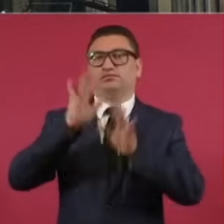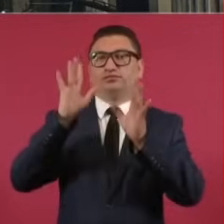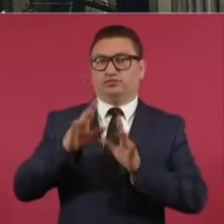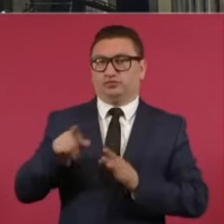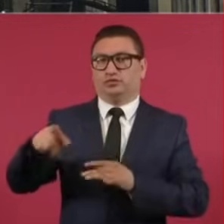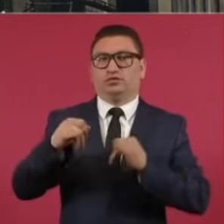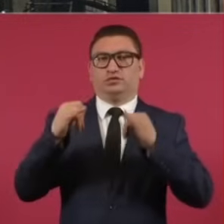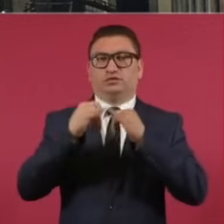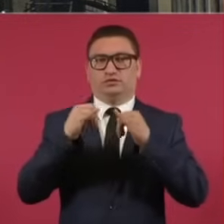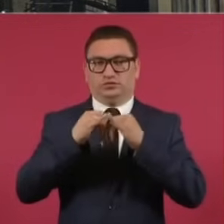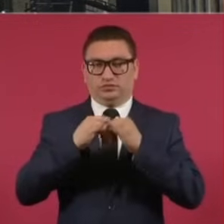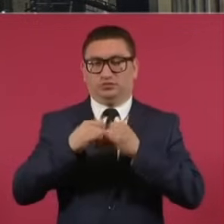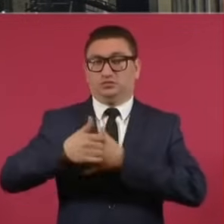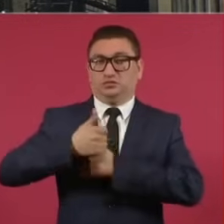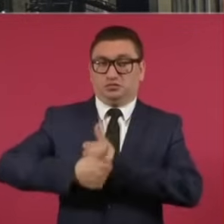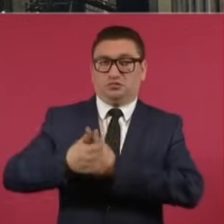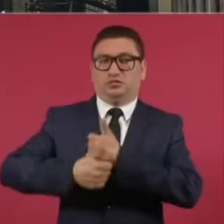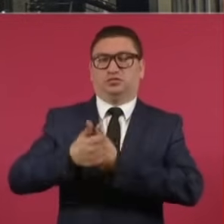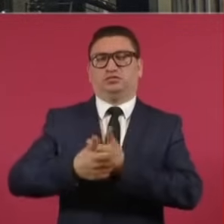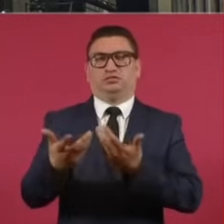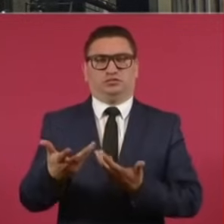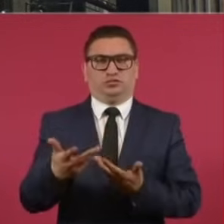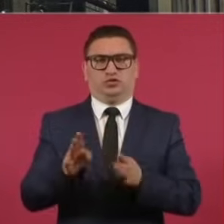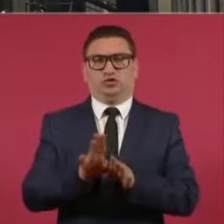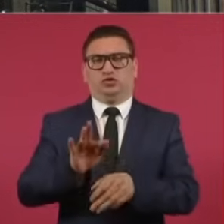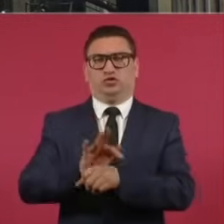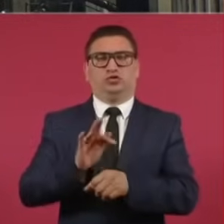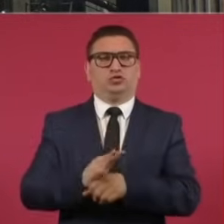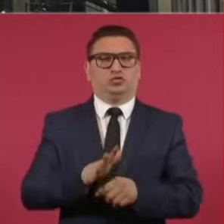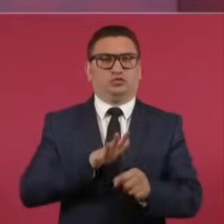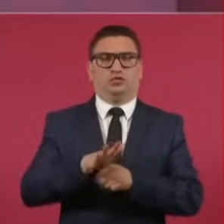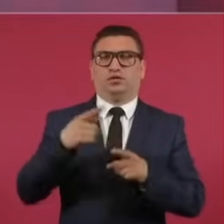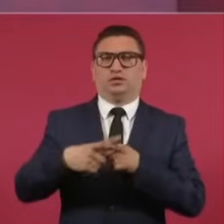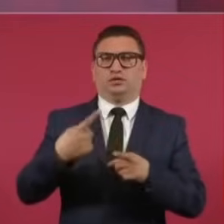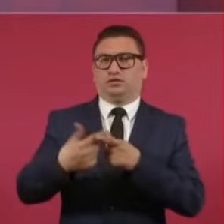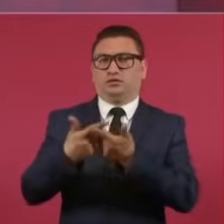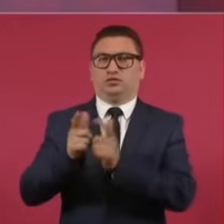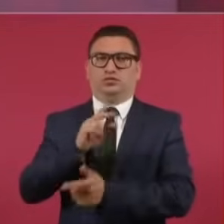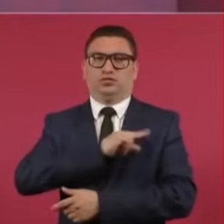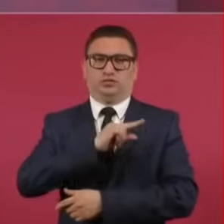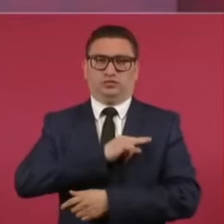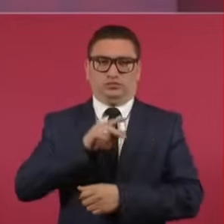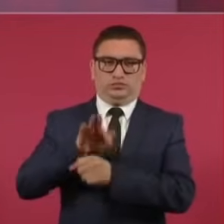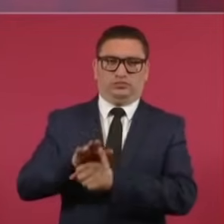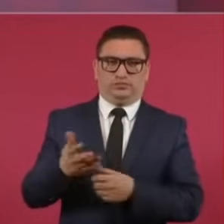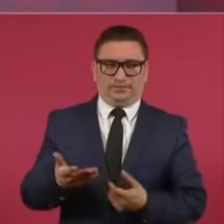el Instituto este de la Competencia a defender a los particulares.